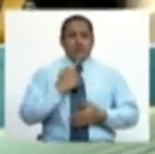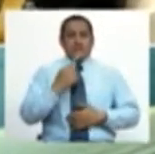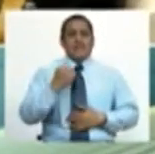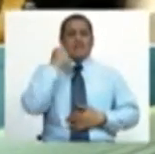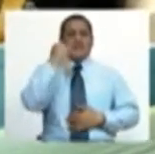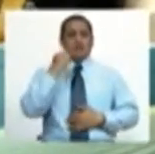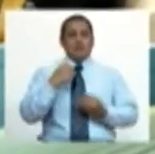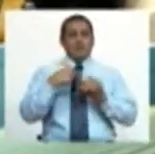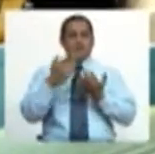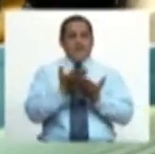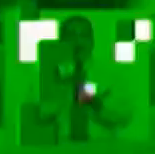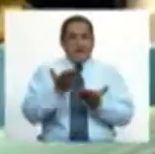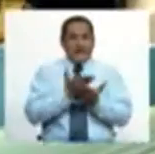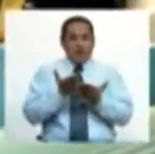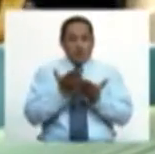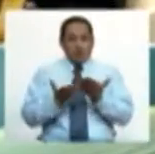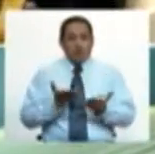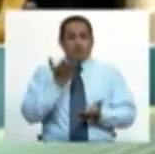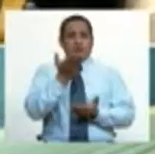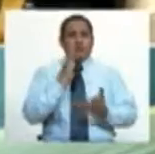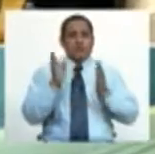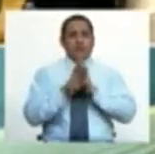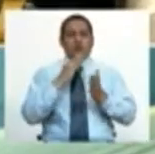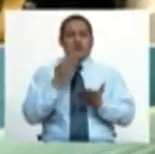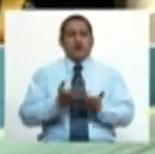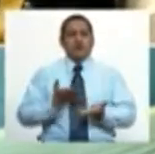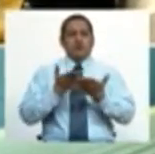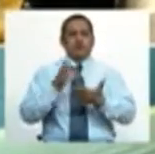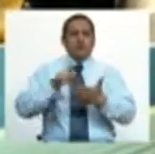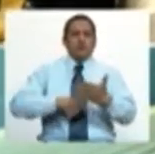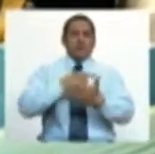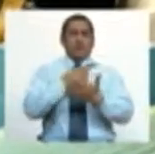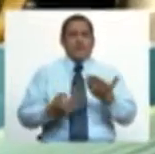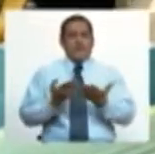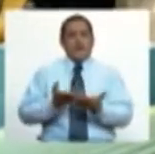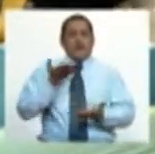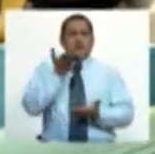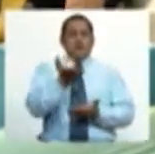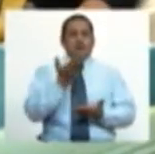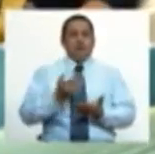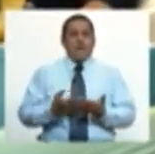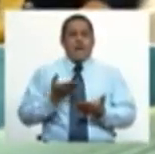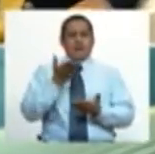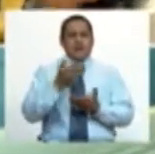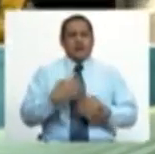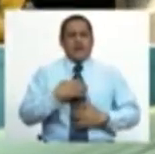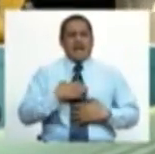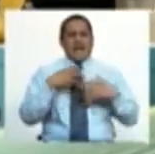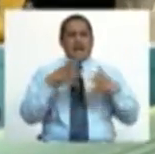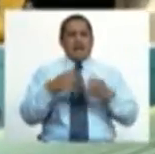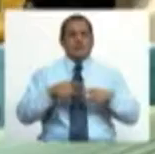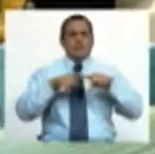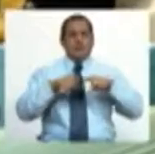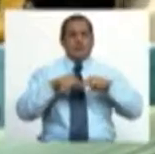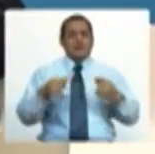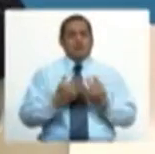el derecho a los recursos, que también, claro, el recurso puede ser el recurso de nulidad, el recurso de apelación, queja, dependiendo,